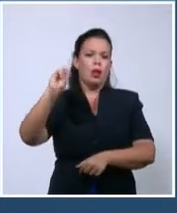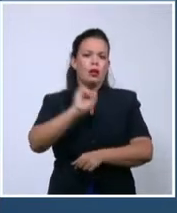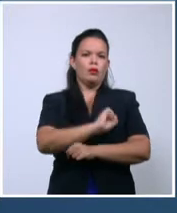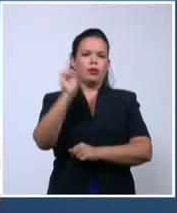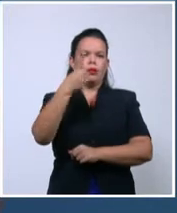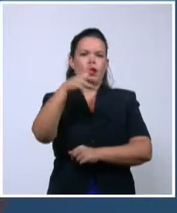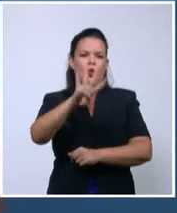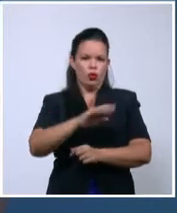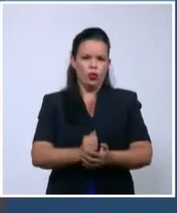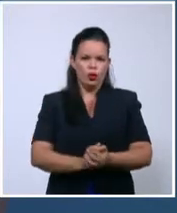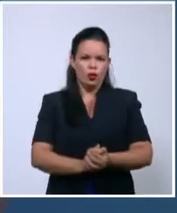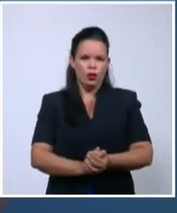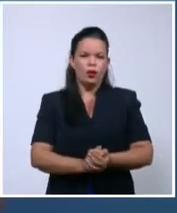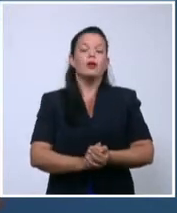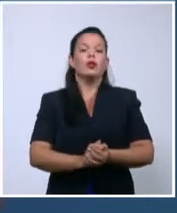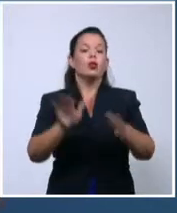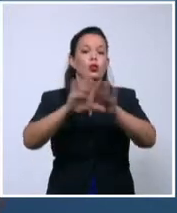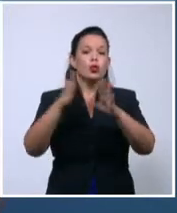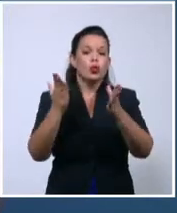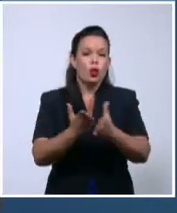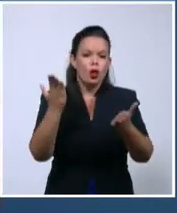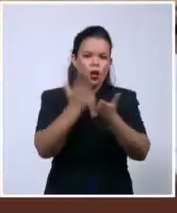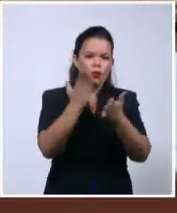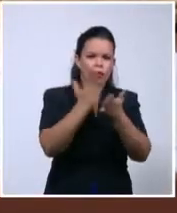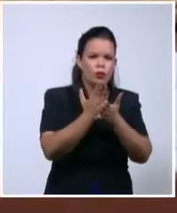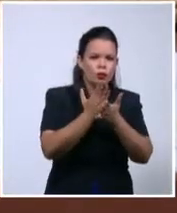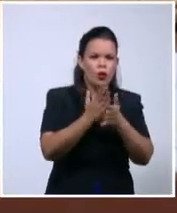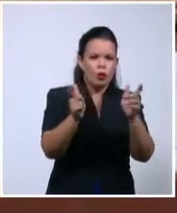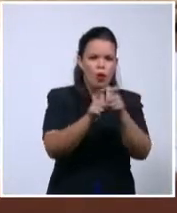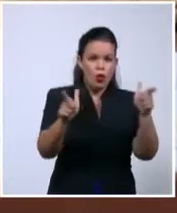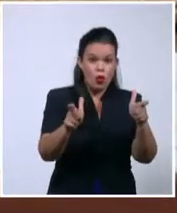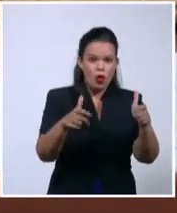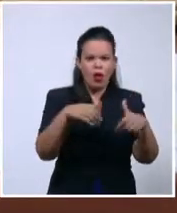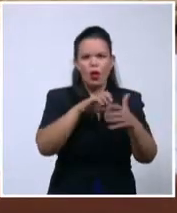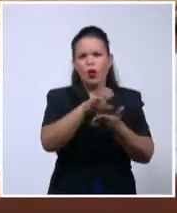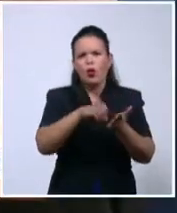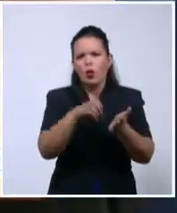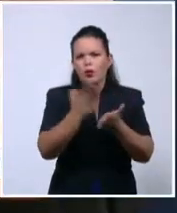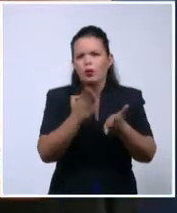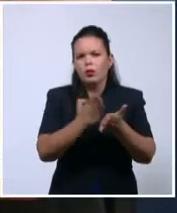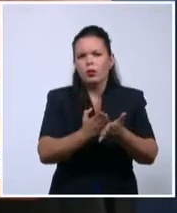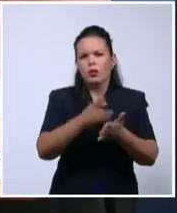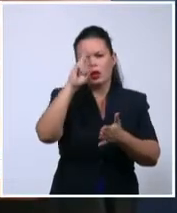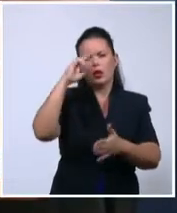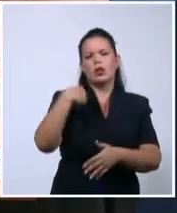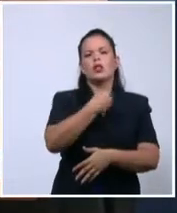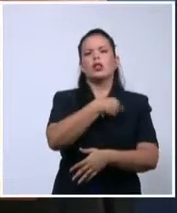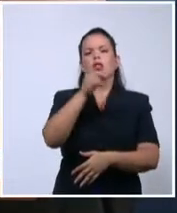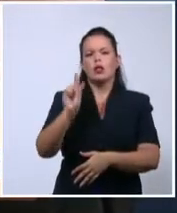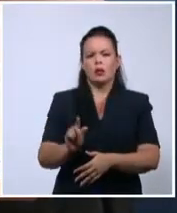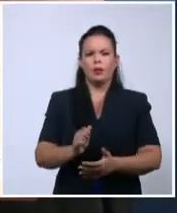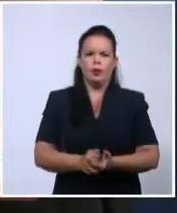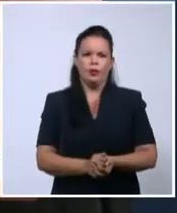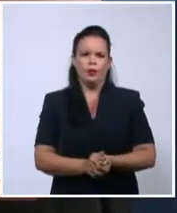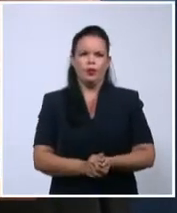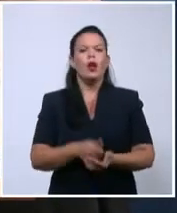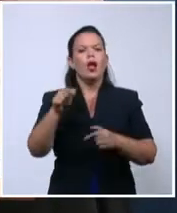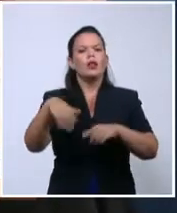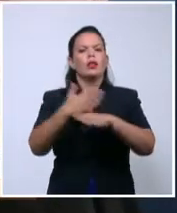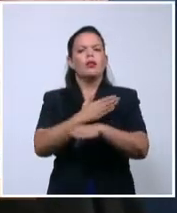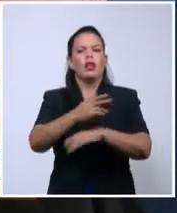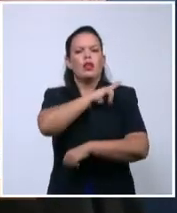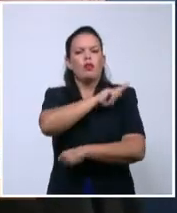mayoría, han estudiado en el sector de la salud. En el acto estuvieron además funcionarios de la Asamblea Nacional del Poder